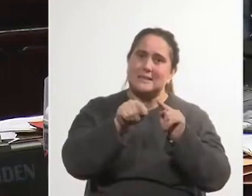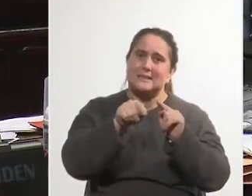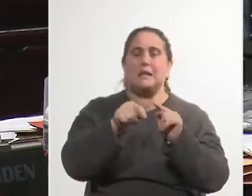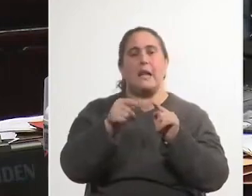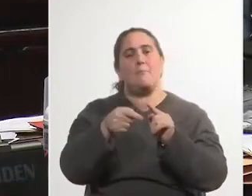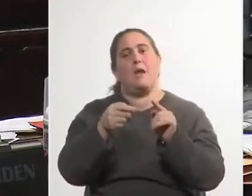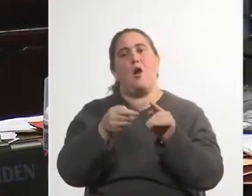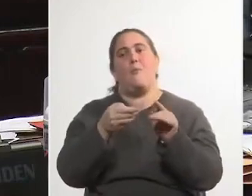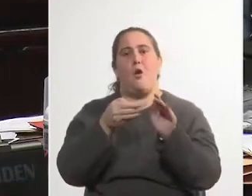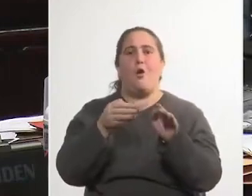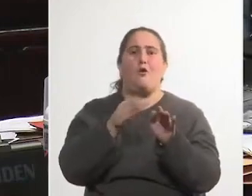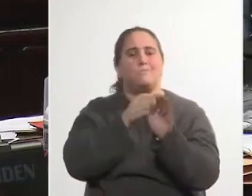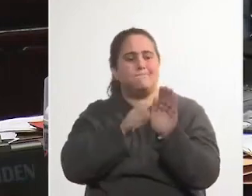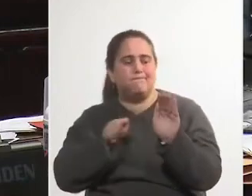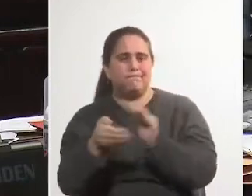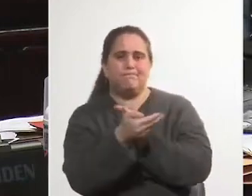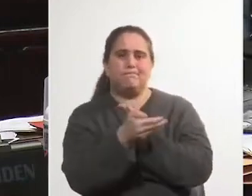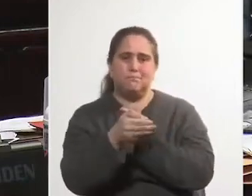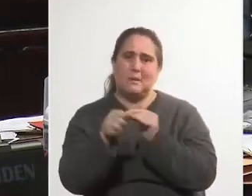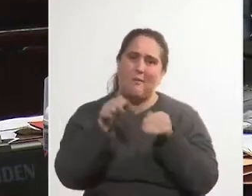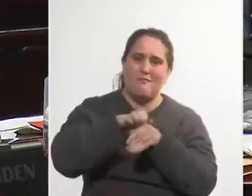los trabajadores también.